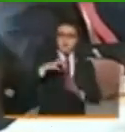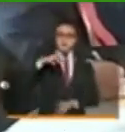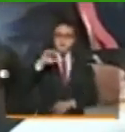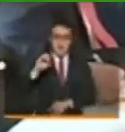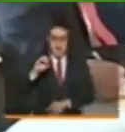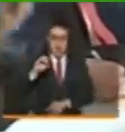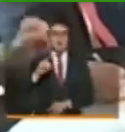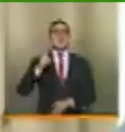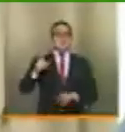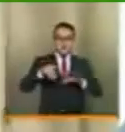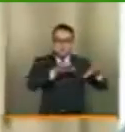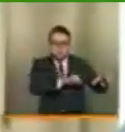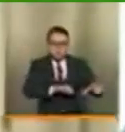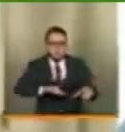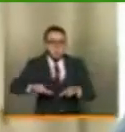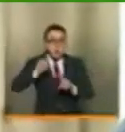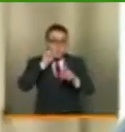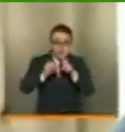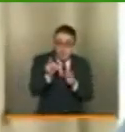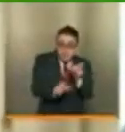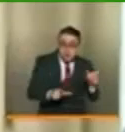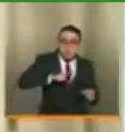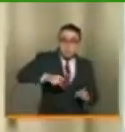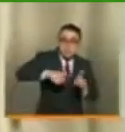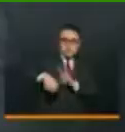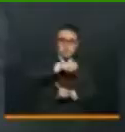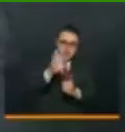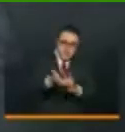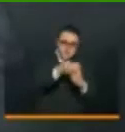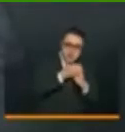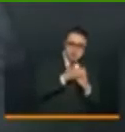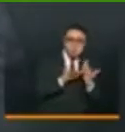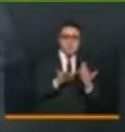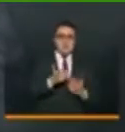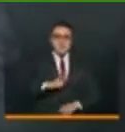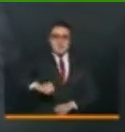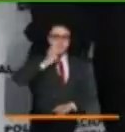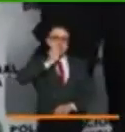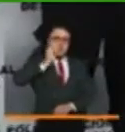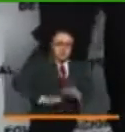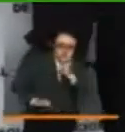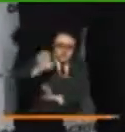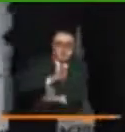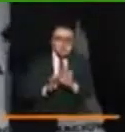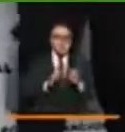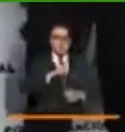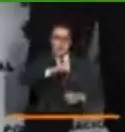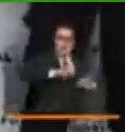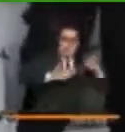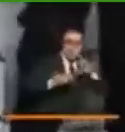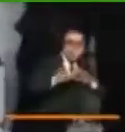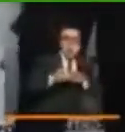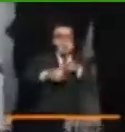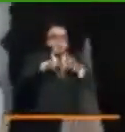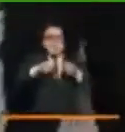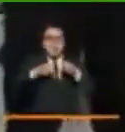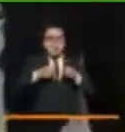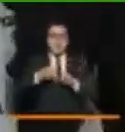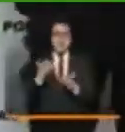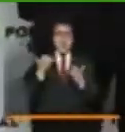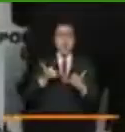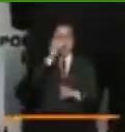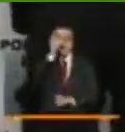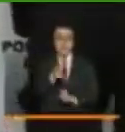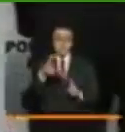coordinan las acciones de prevención y protección de defensores de derechos humanos, líderes sociales, comunales y periodistas, el presidente Duque destacó la captura de